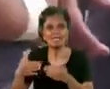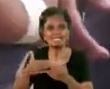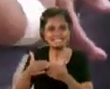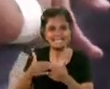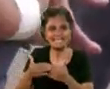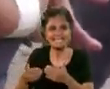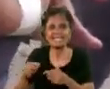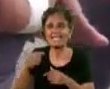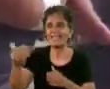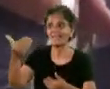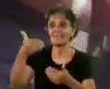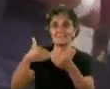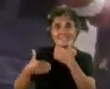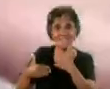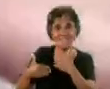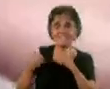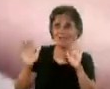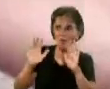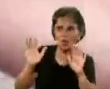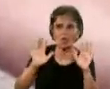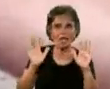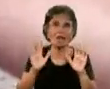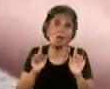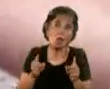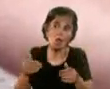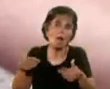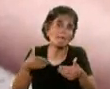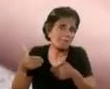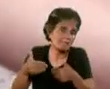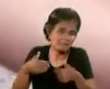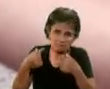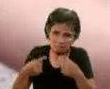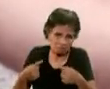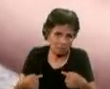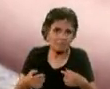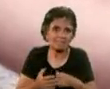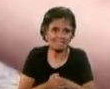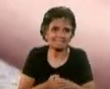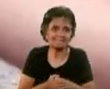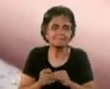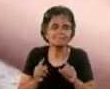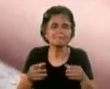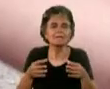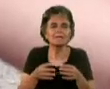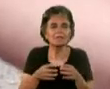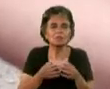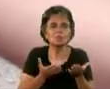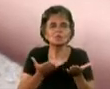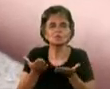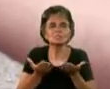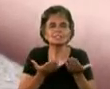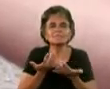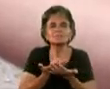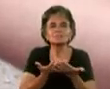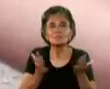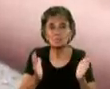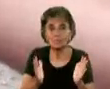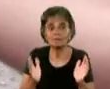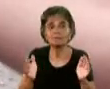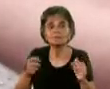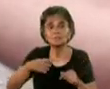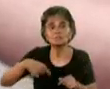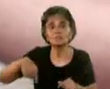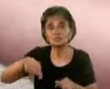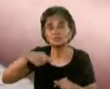vienen a saludar, a conversar. Y ahora sí también con la gente de servicios públicos vamos a abordar vamos a